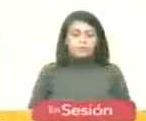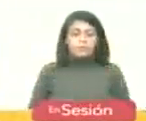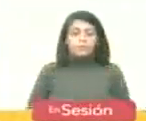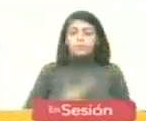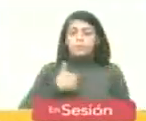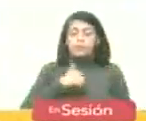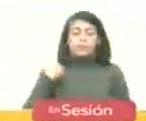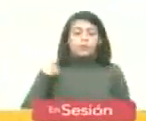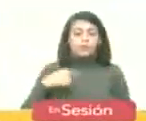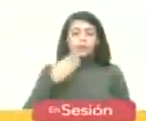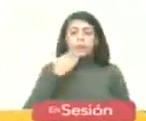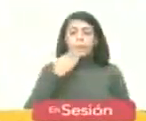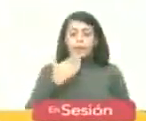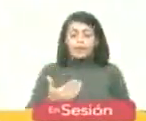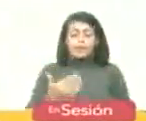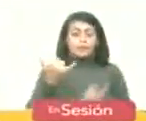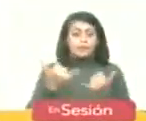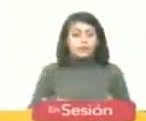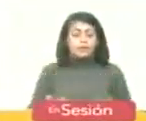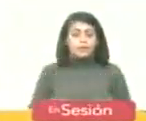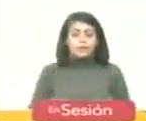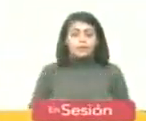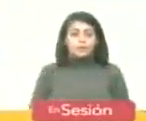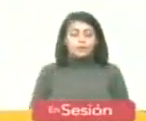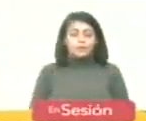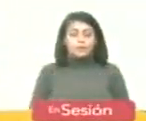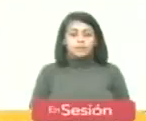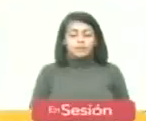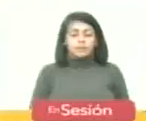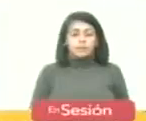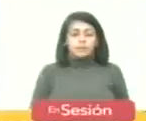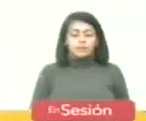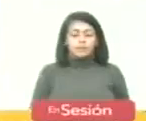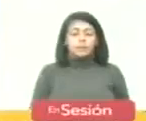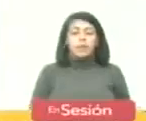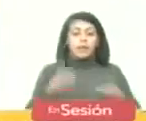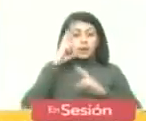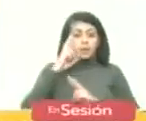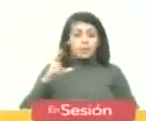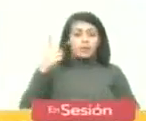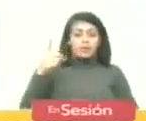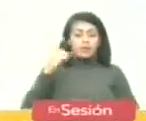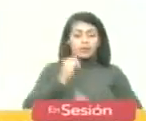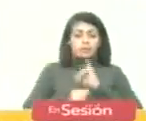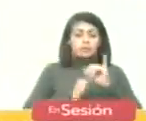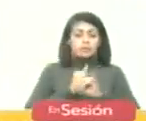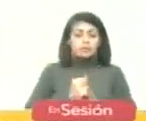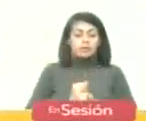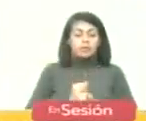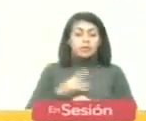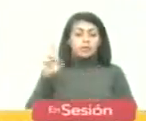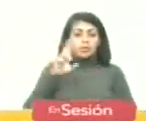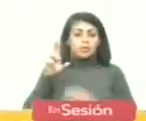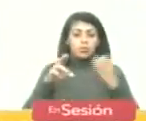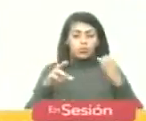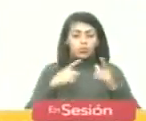Nosotros tenemos que exigir que se respete el derecho internacional y que la República de